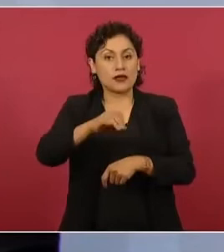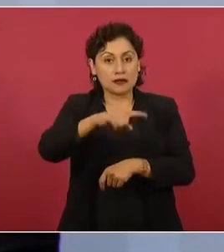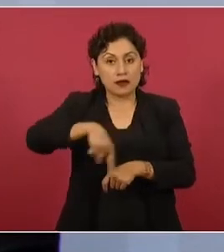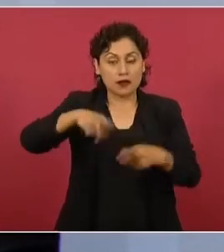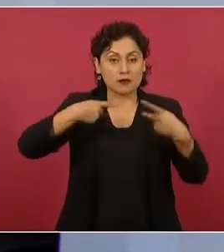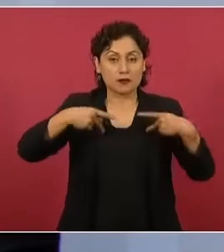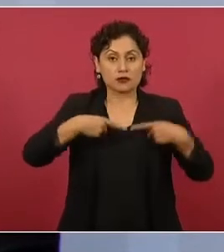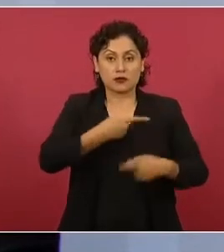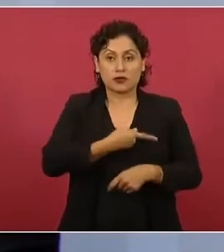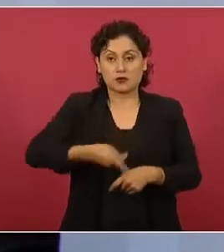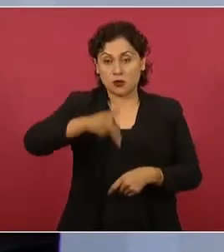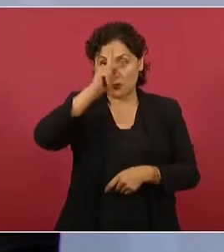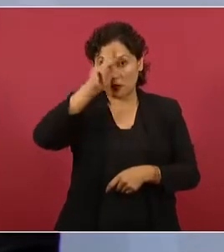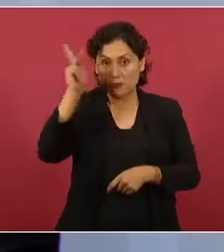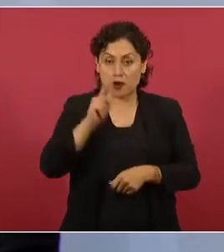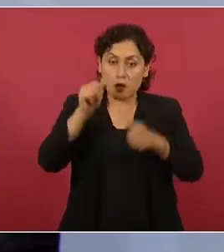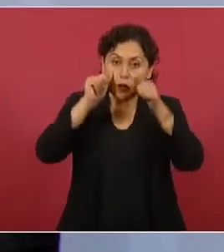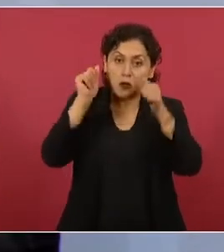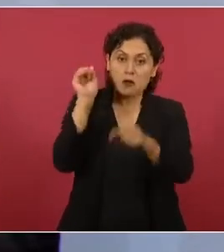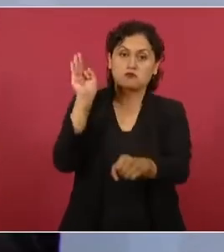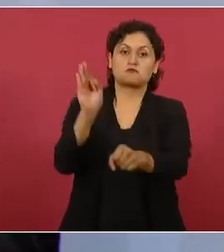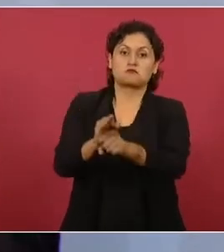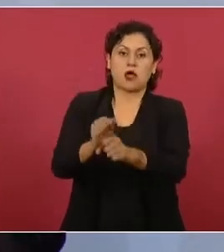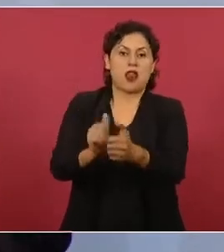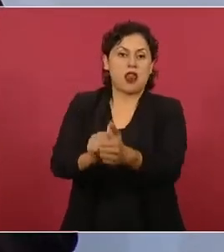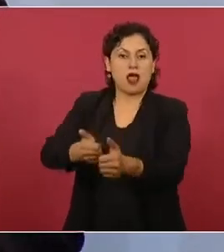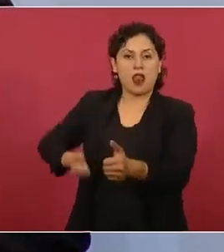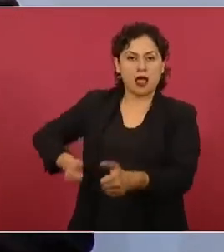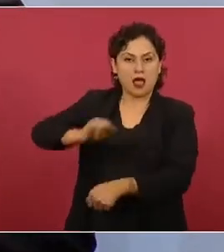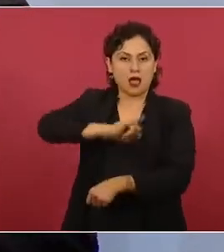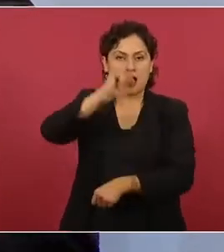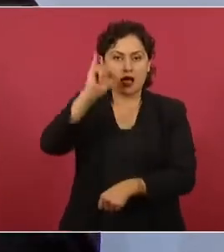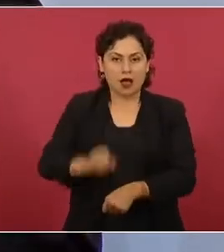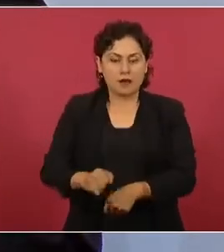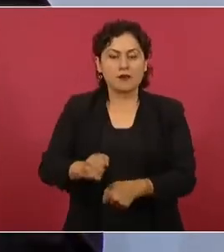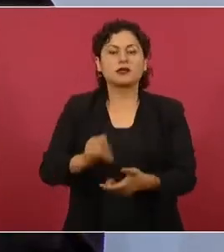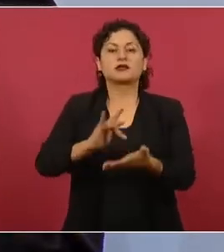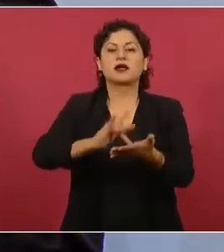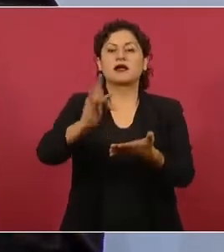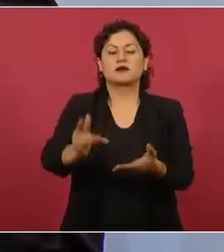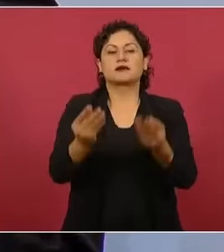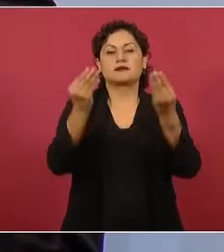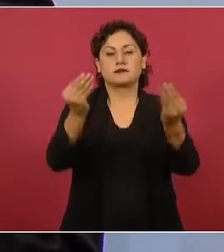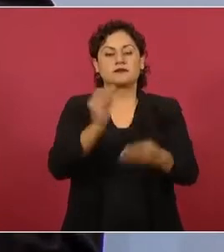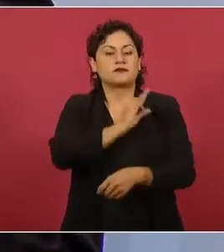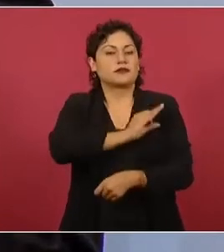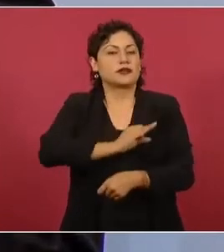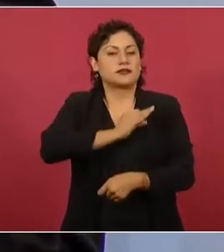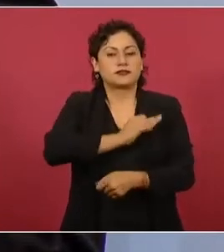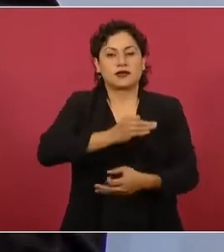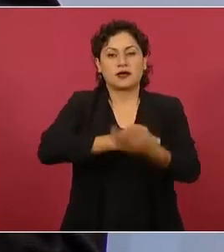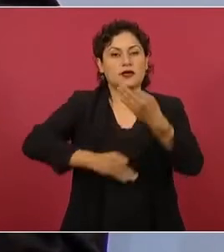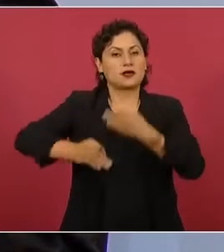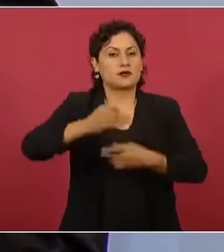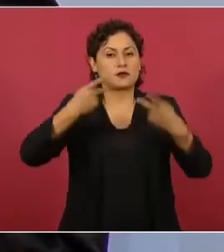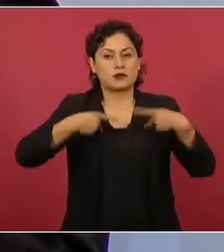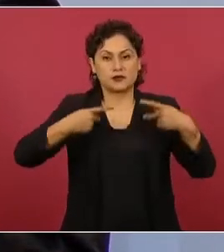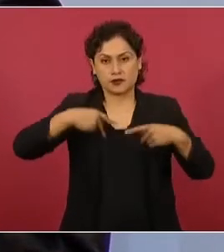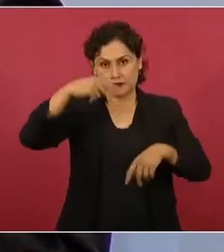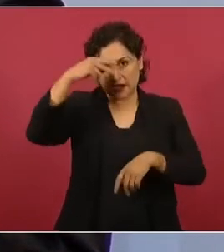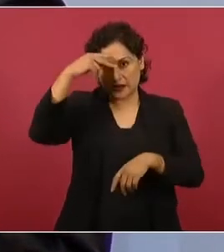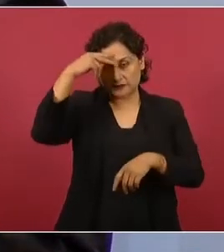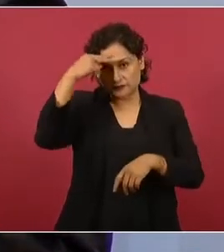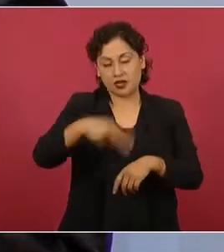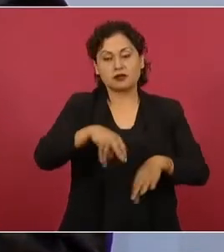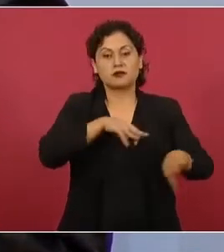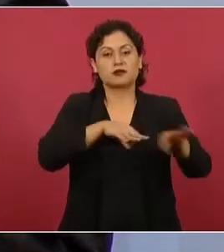sea completamente irreversible. Muchas gracias y muchas felicidades a todas y a todos los trabajadores de México por estos 50